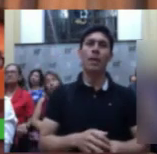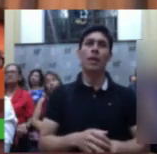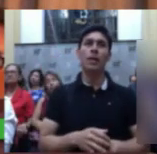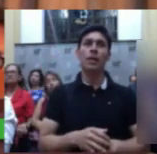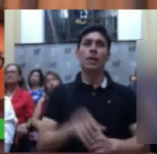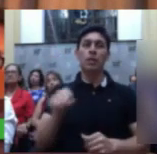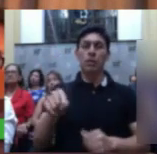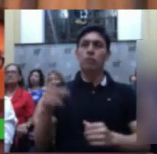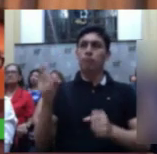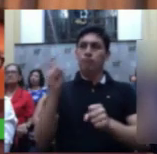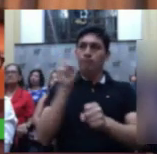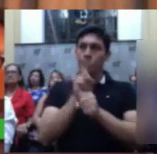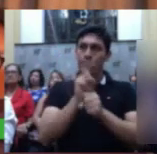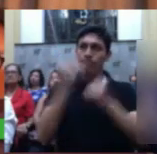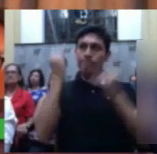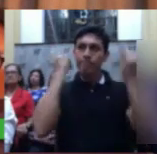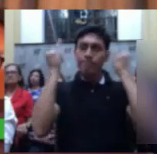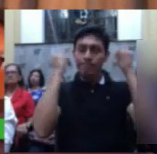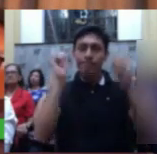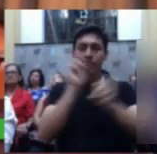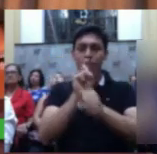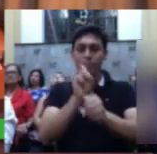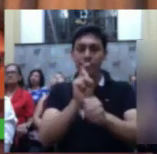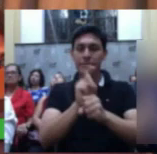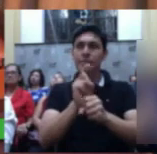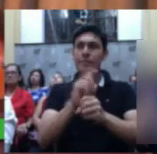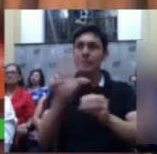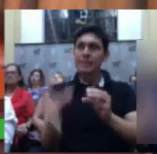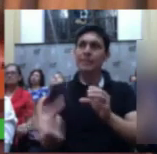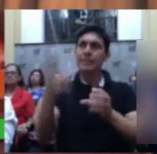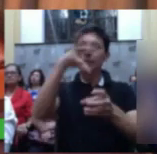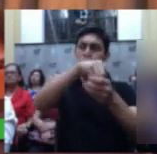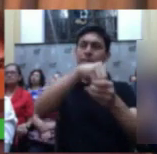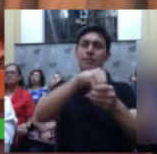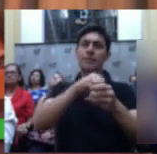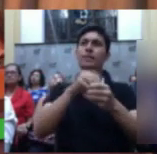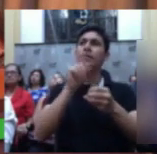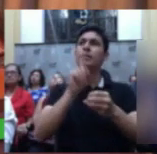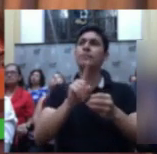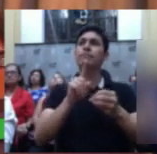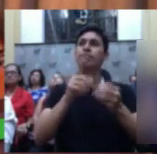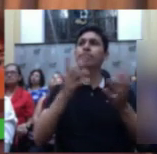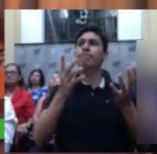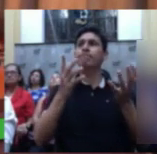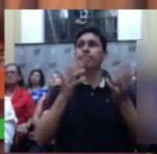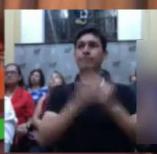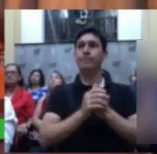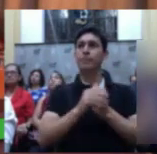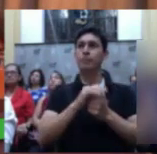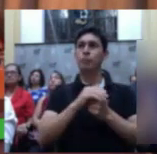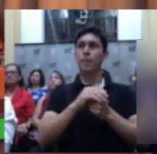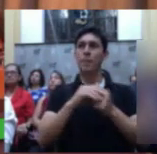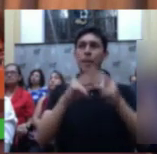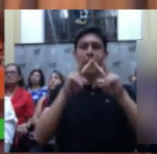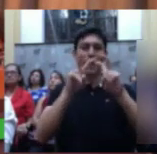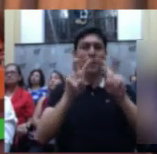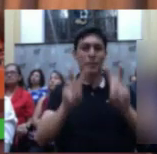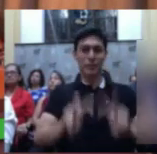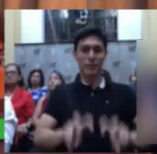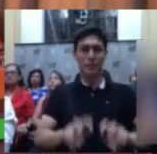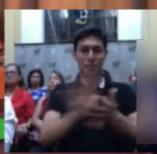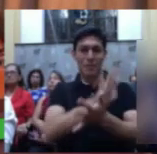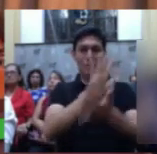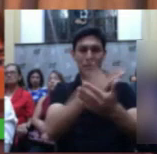la enseñanza, pero fundamentalmente se insertó en una revisión del papel de lo jurídico. El